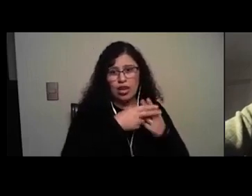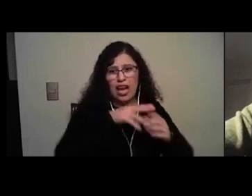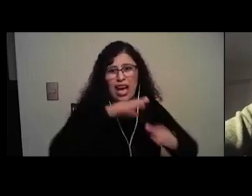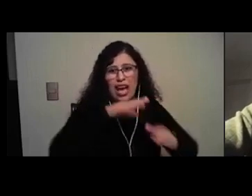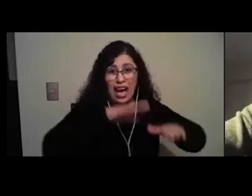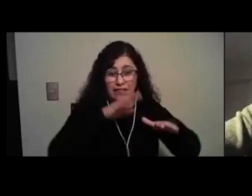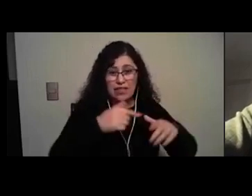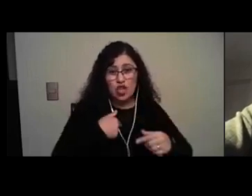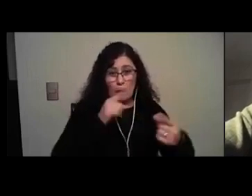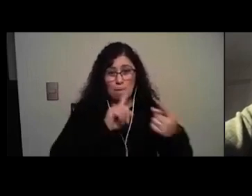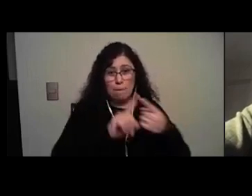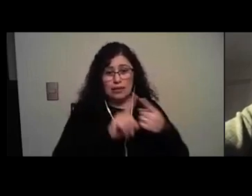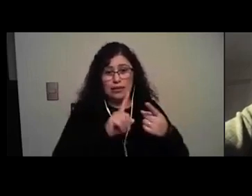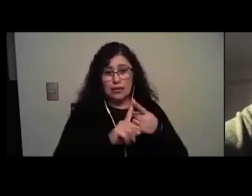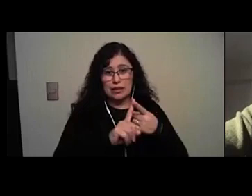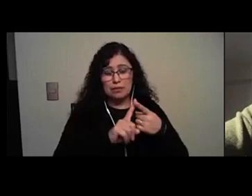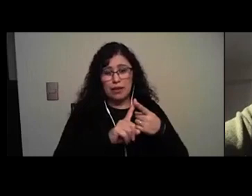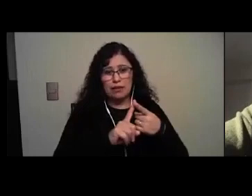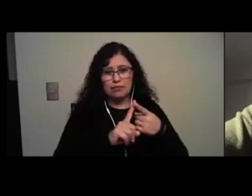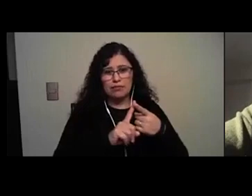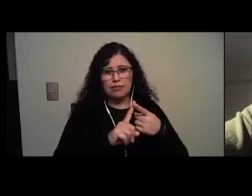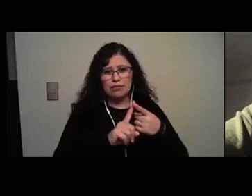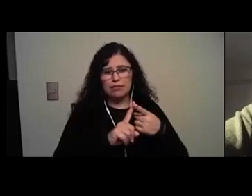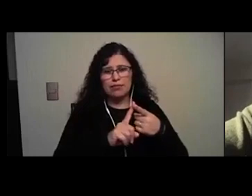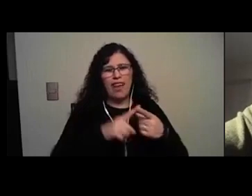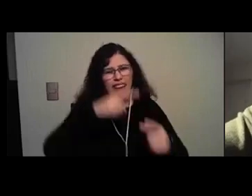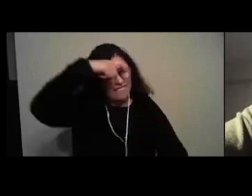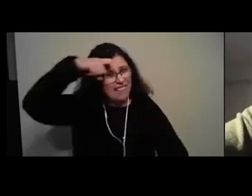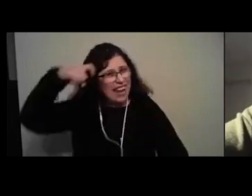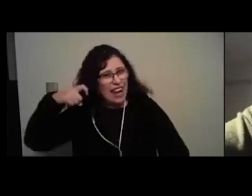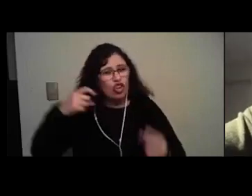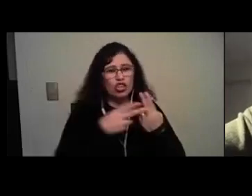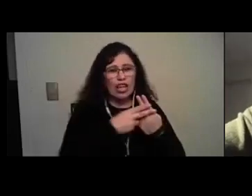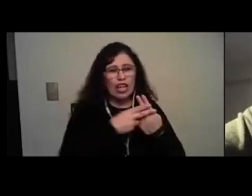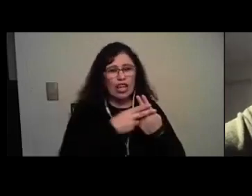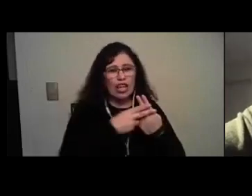participado en un evento que se llama Verano Teletón, y ahí Sí. también